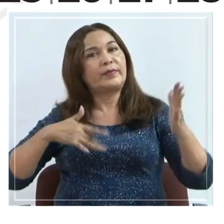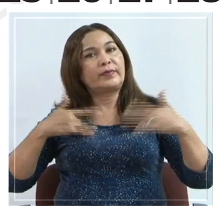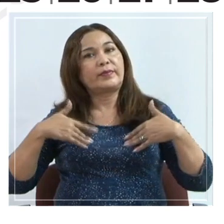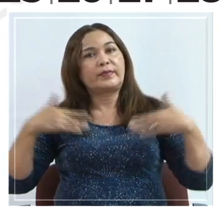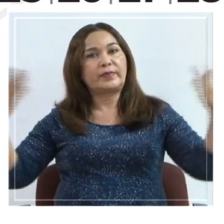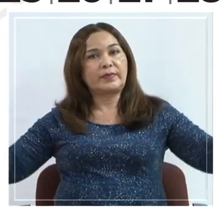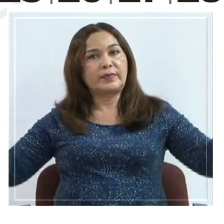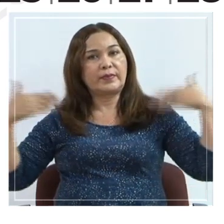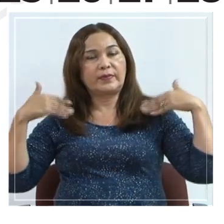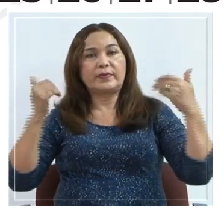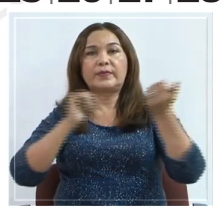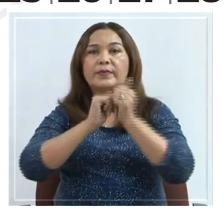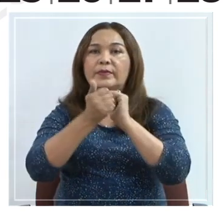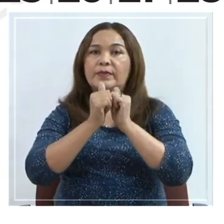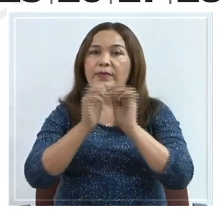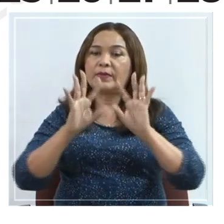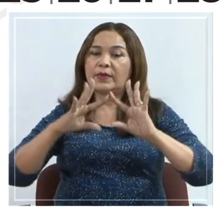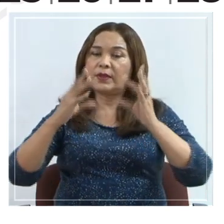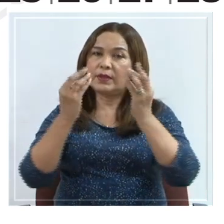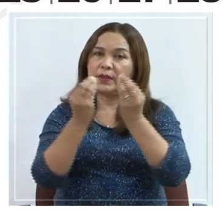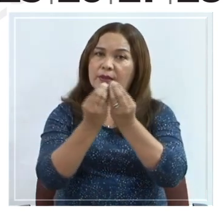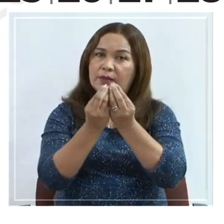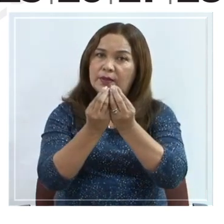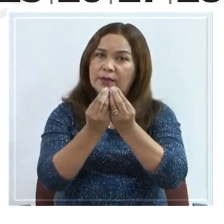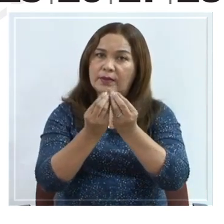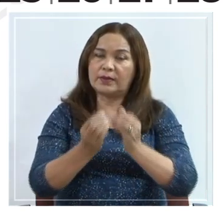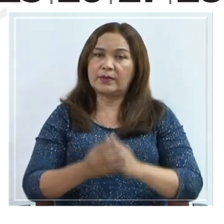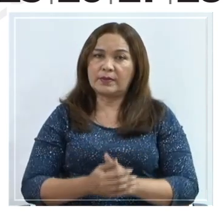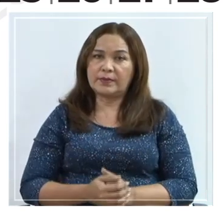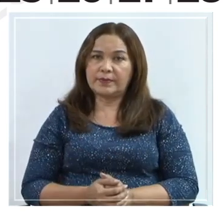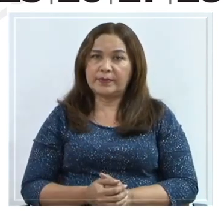actividad física y el deporte en familia